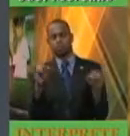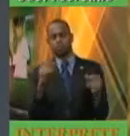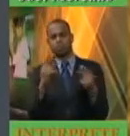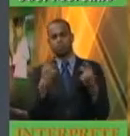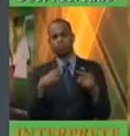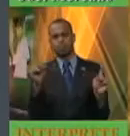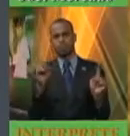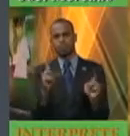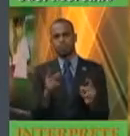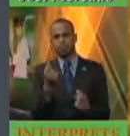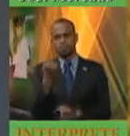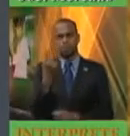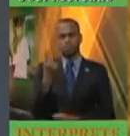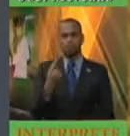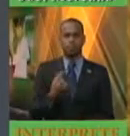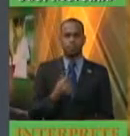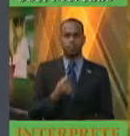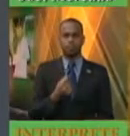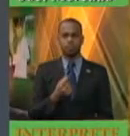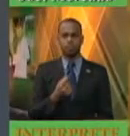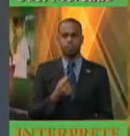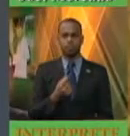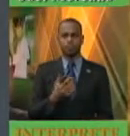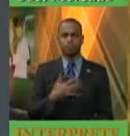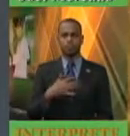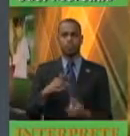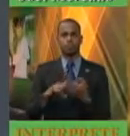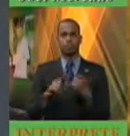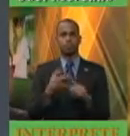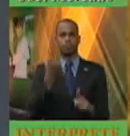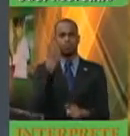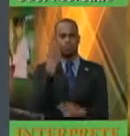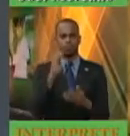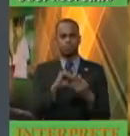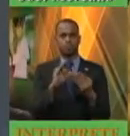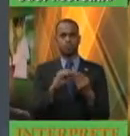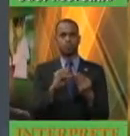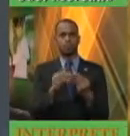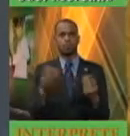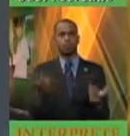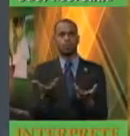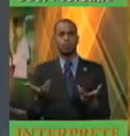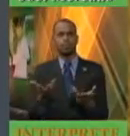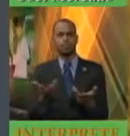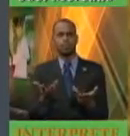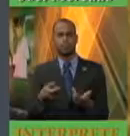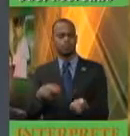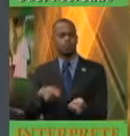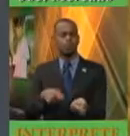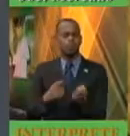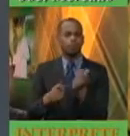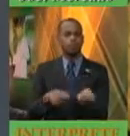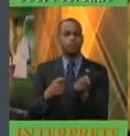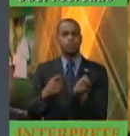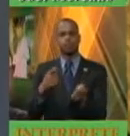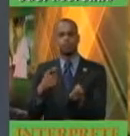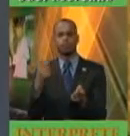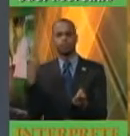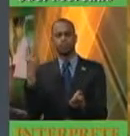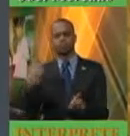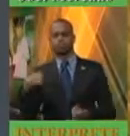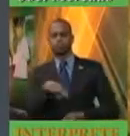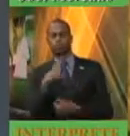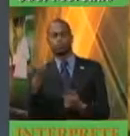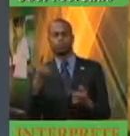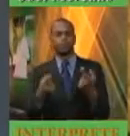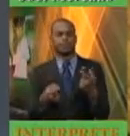porque en cuanto a lo que decía mi compañera ahorita, siempre en los ayuntamientos nosotros tenemos esa dificultad,